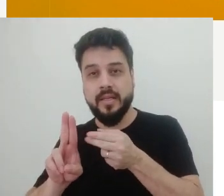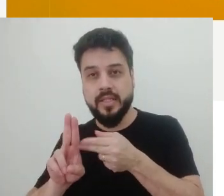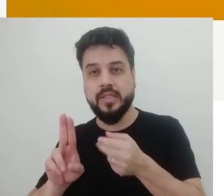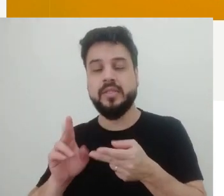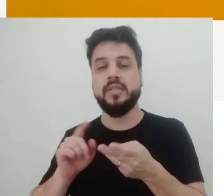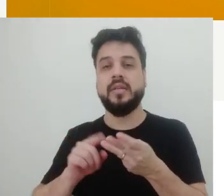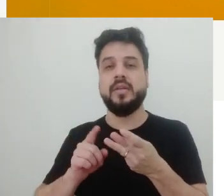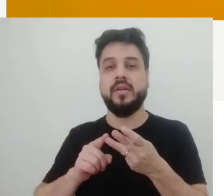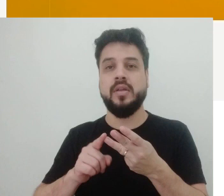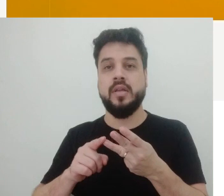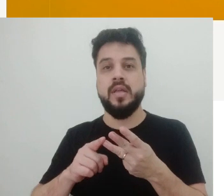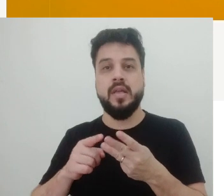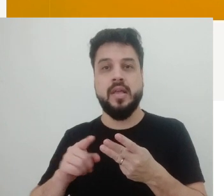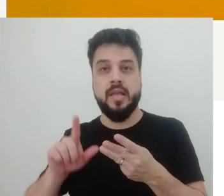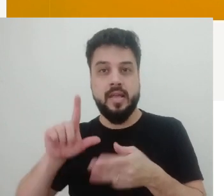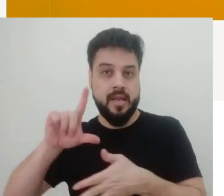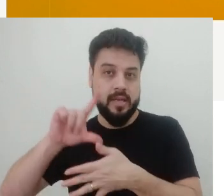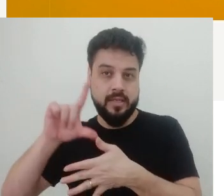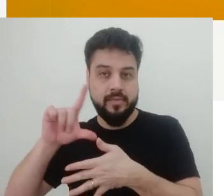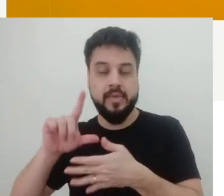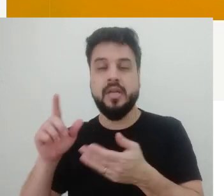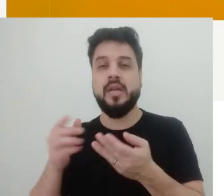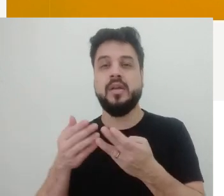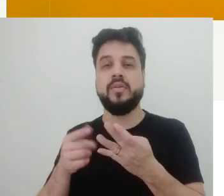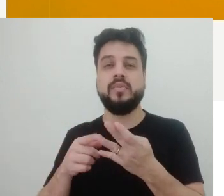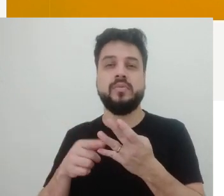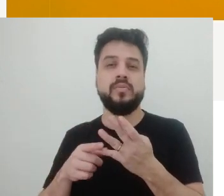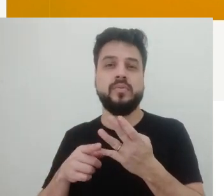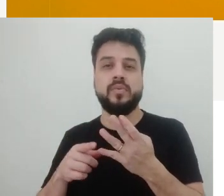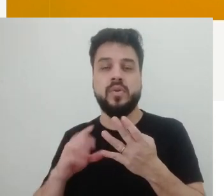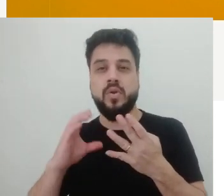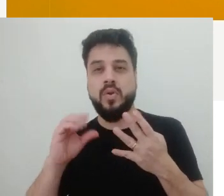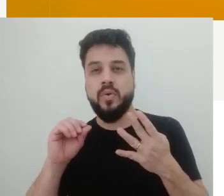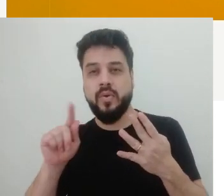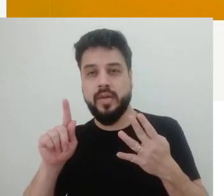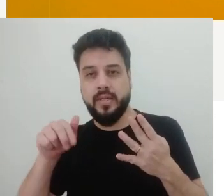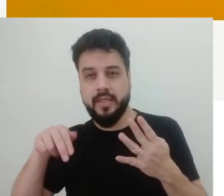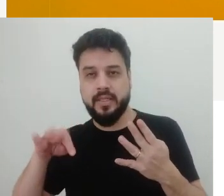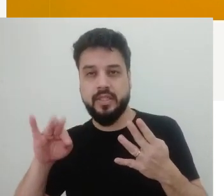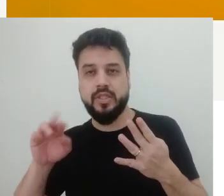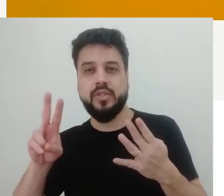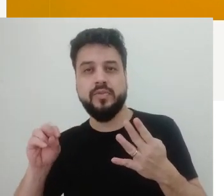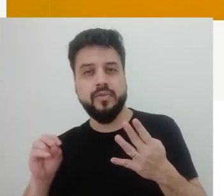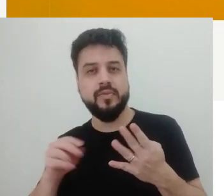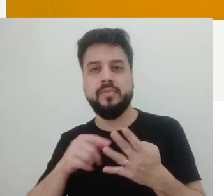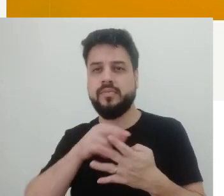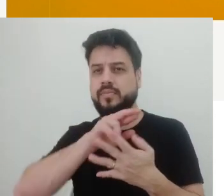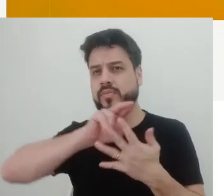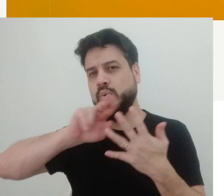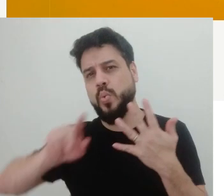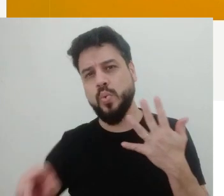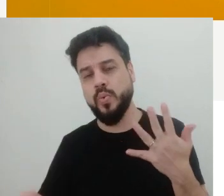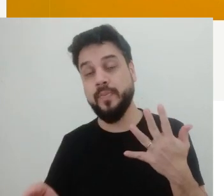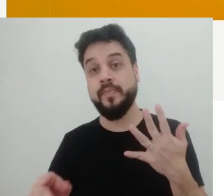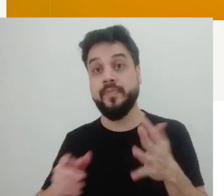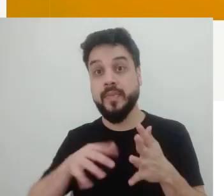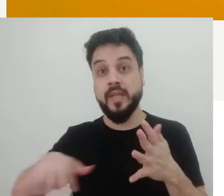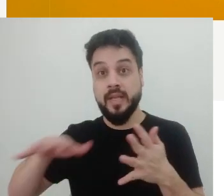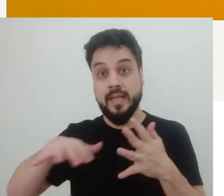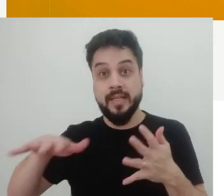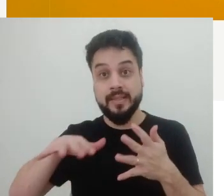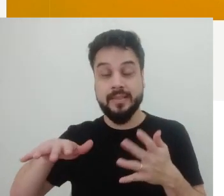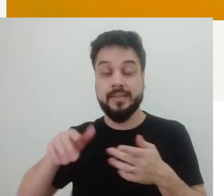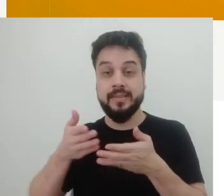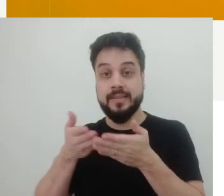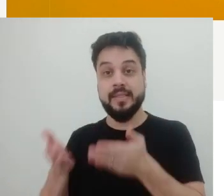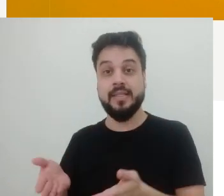unas u otras disciplinas. Y cuando hablamos de estudios del pensamiento, como es mi caso,